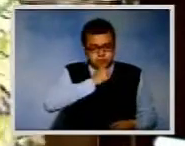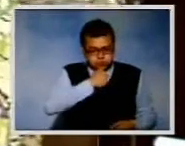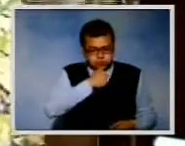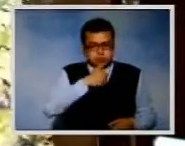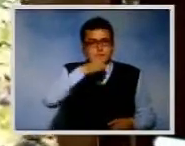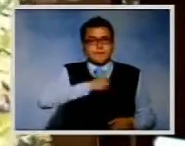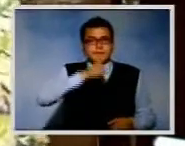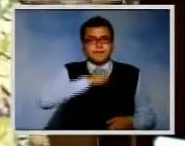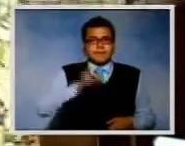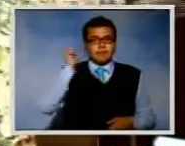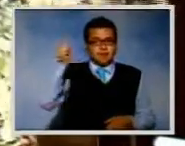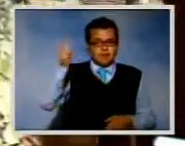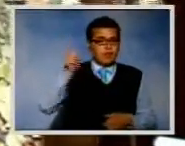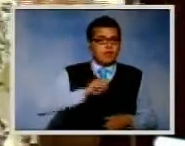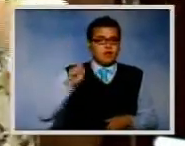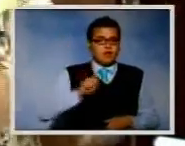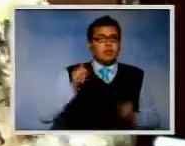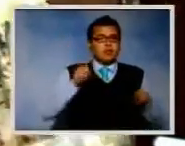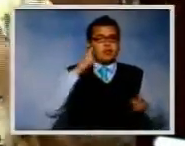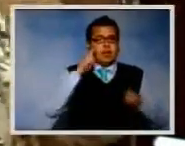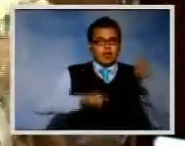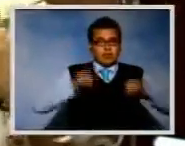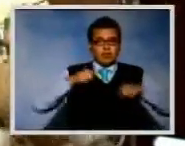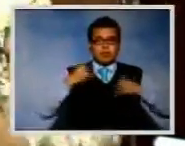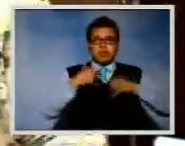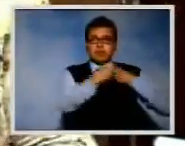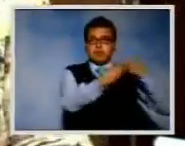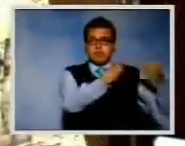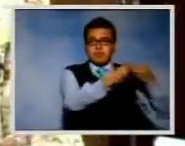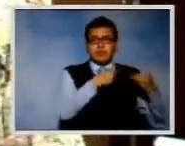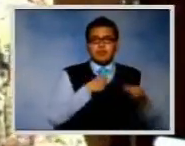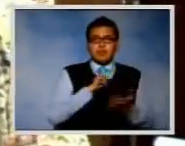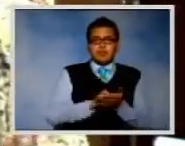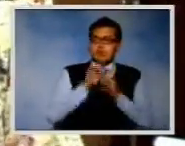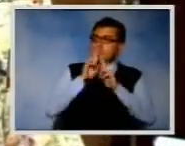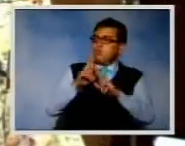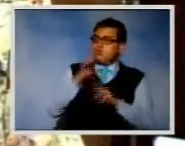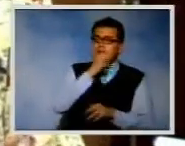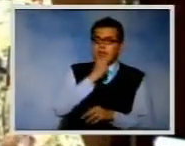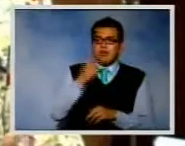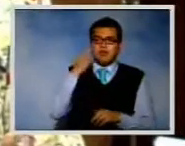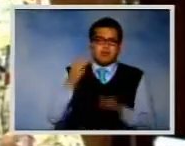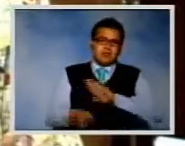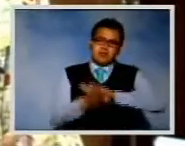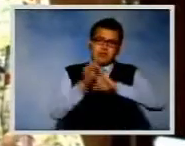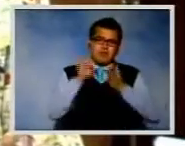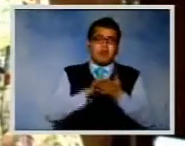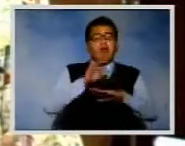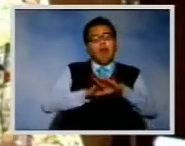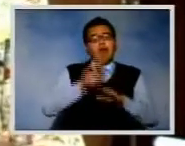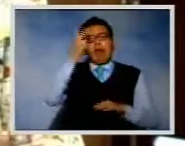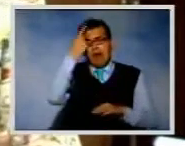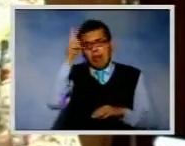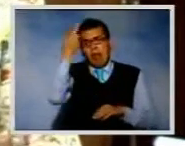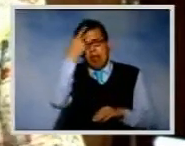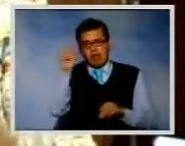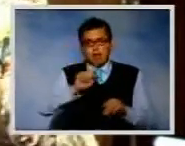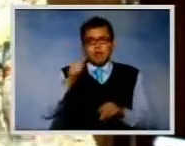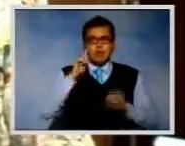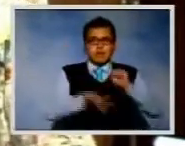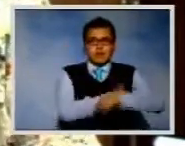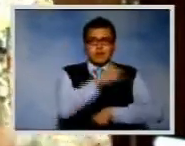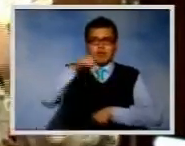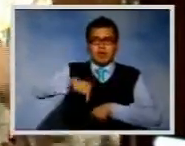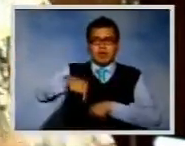solamente por ellas, sino por las que ya salieron, que no se les han dado respuestas. No sigamos mandando mensajes equivocados, señor ministro, porque